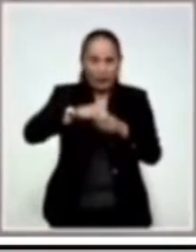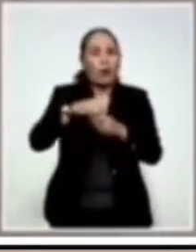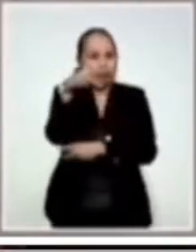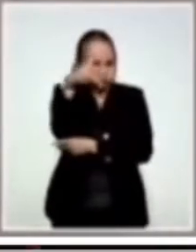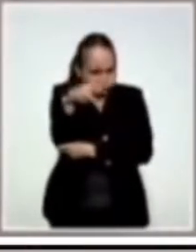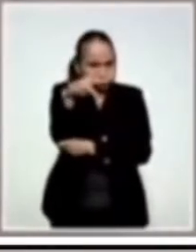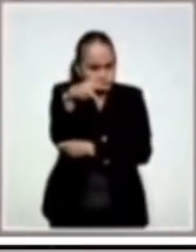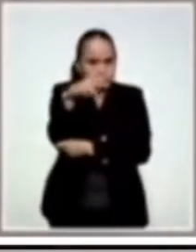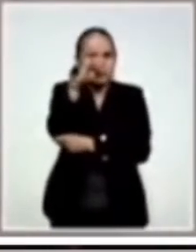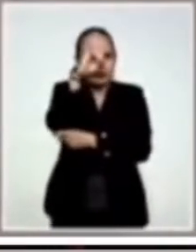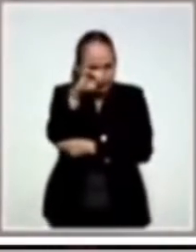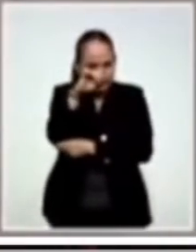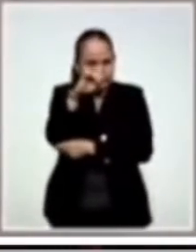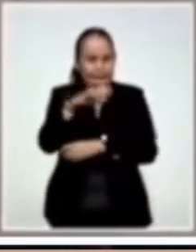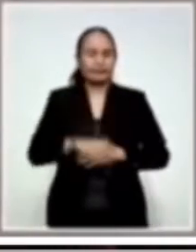yo